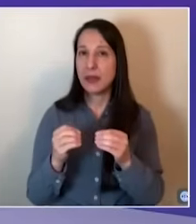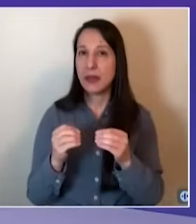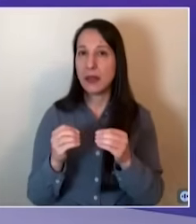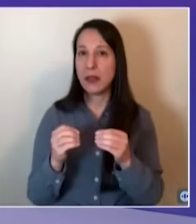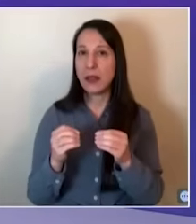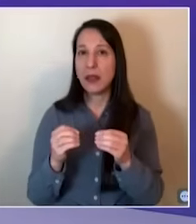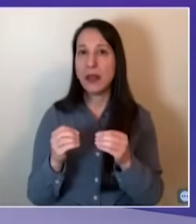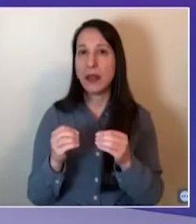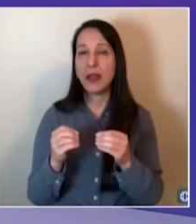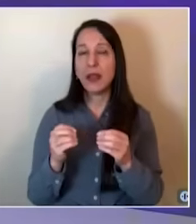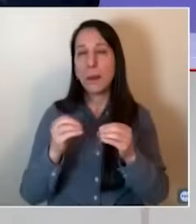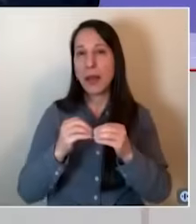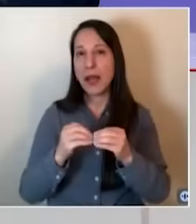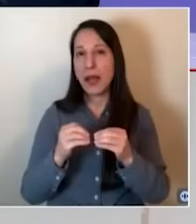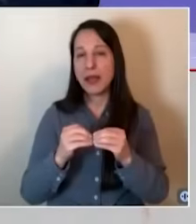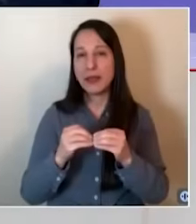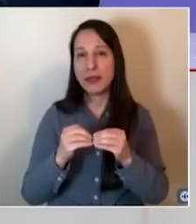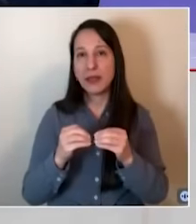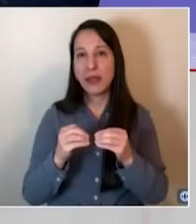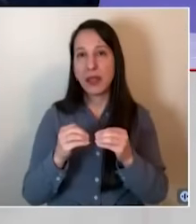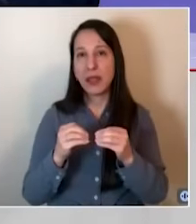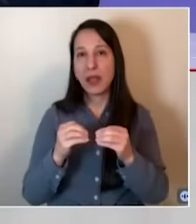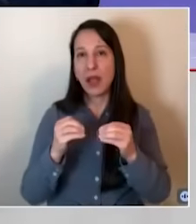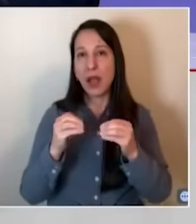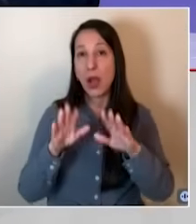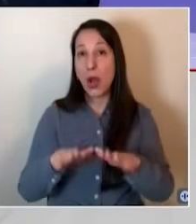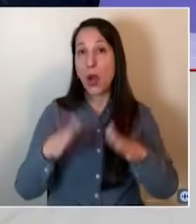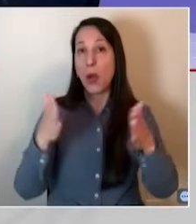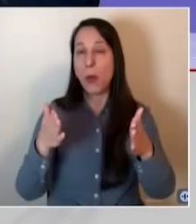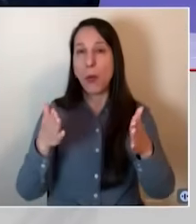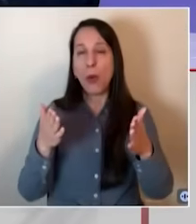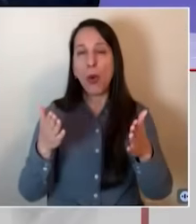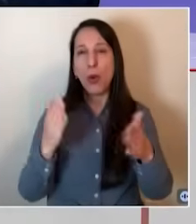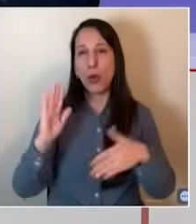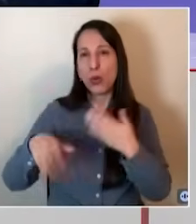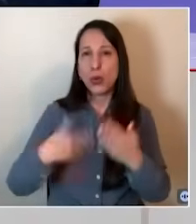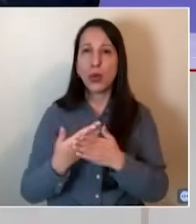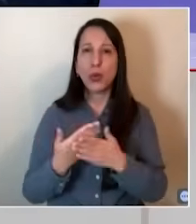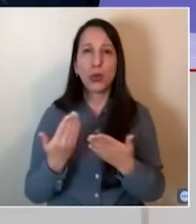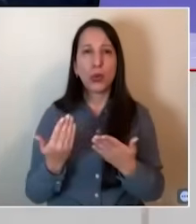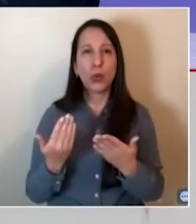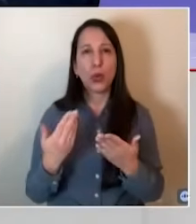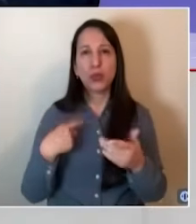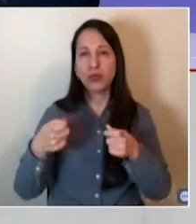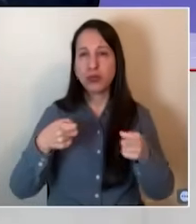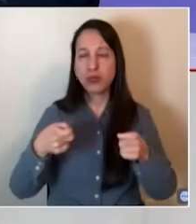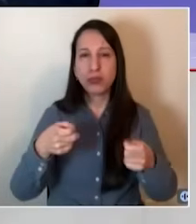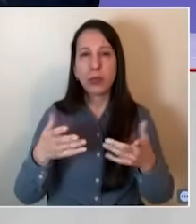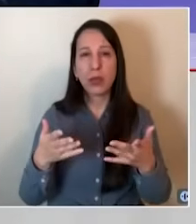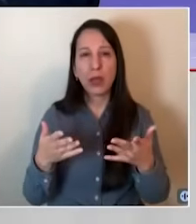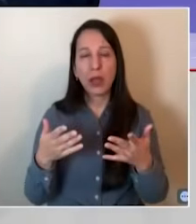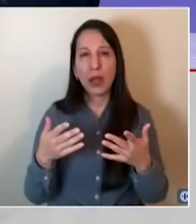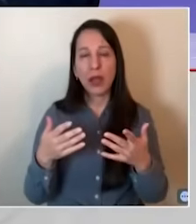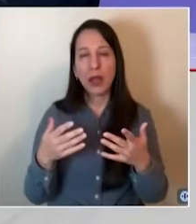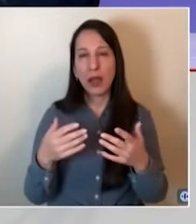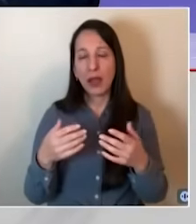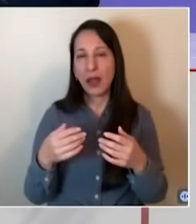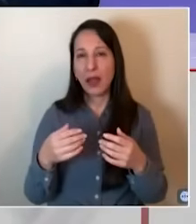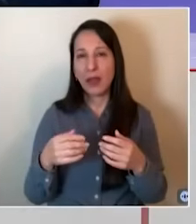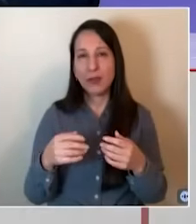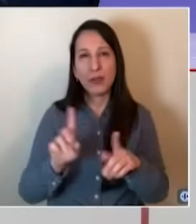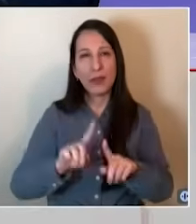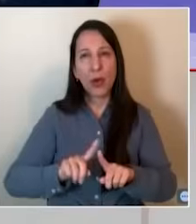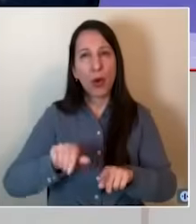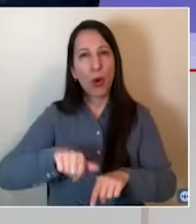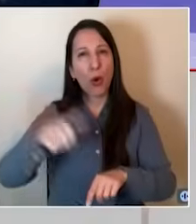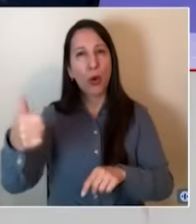perdón, cómo se ha venido manejando todo, digamos, de otras vertientes con